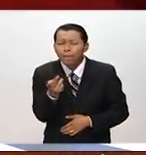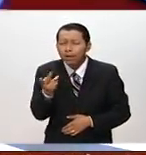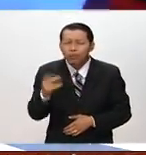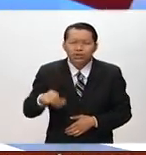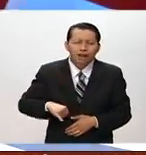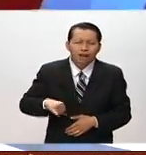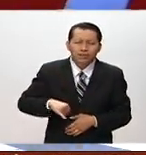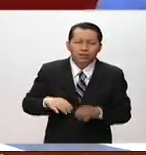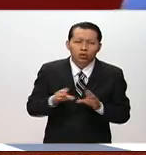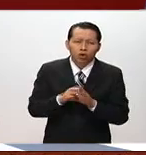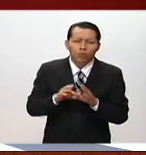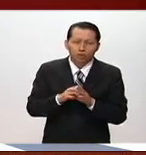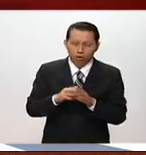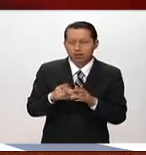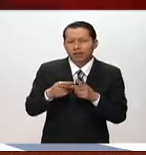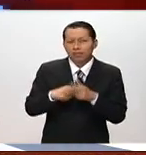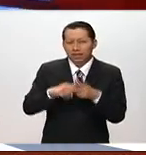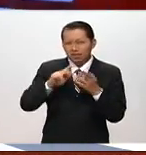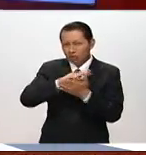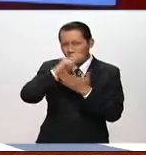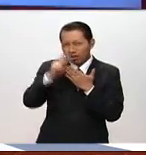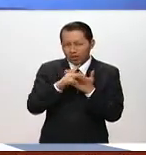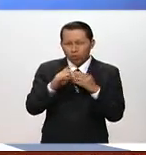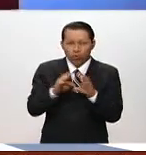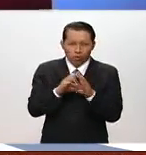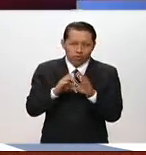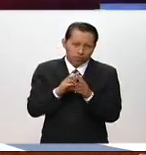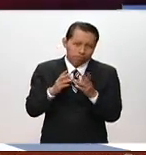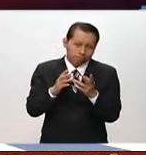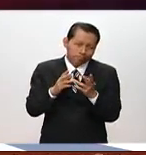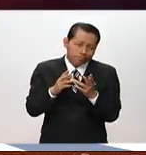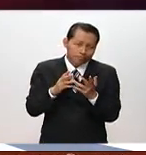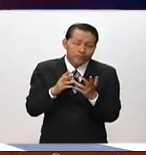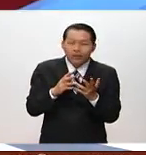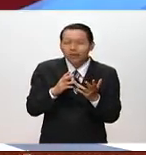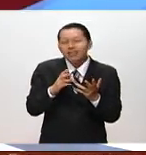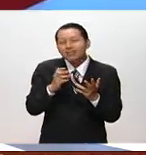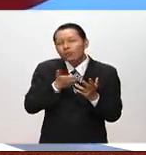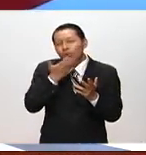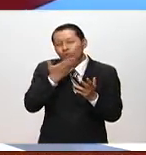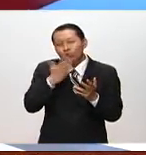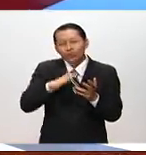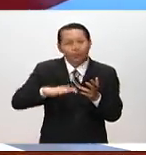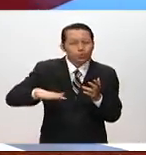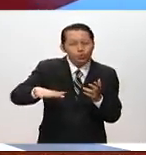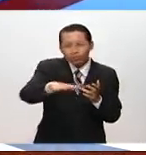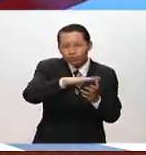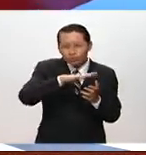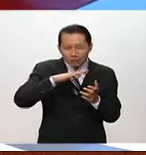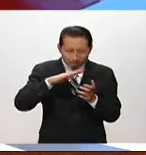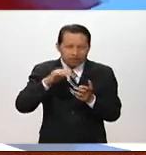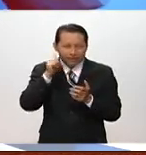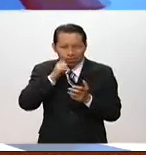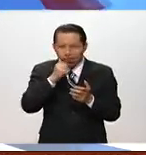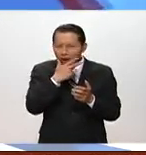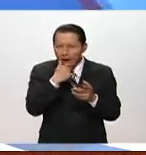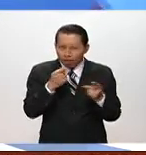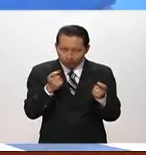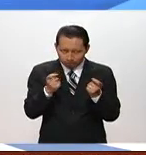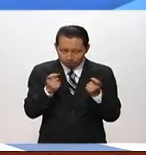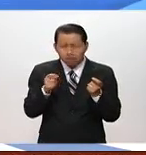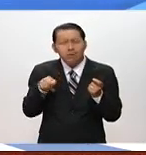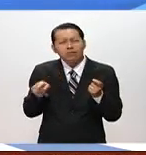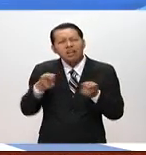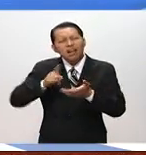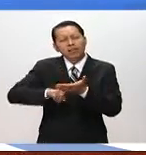interesante, que iniciaste un proyecto que originalmente o normalmente es pues creado por hombres. ¿Qué te